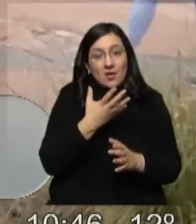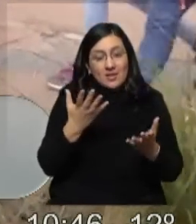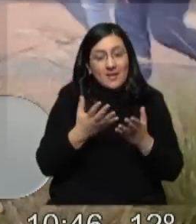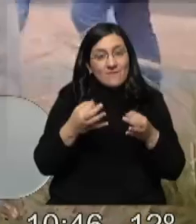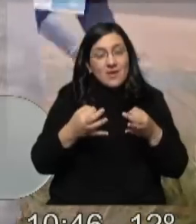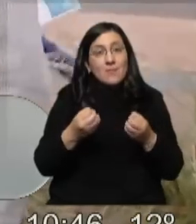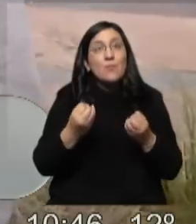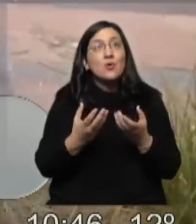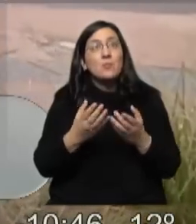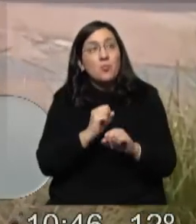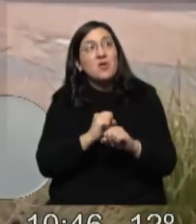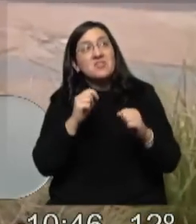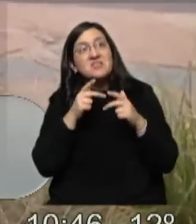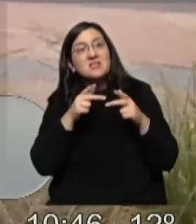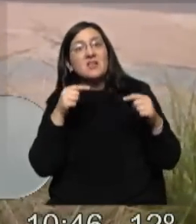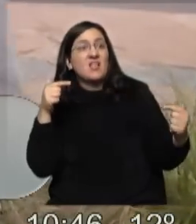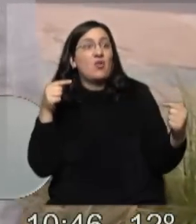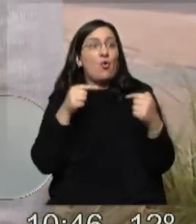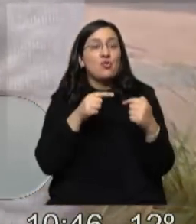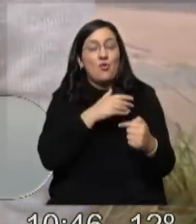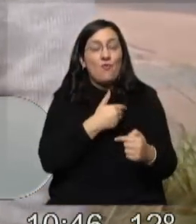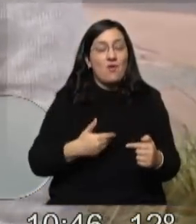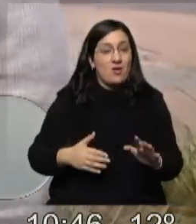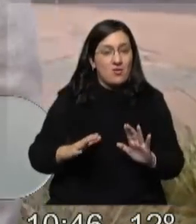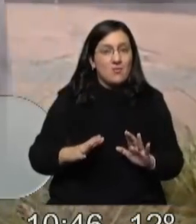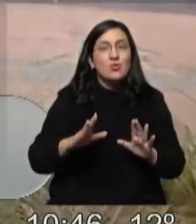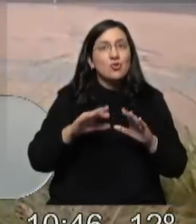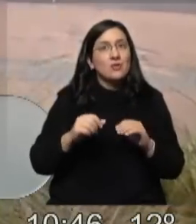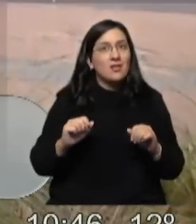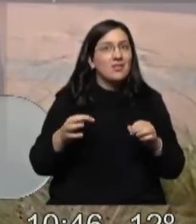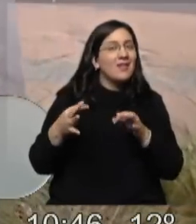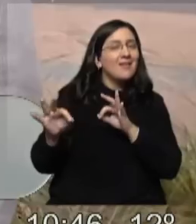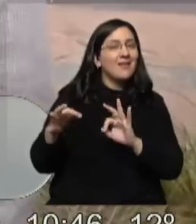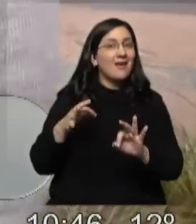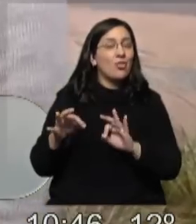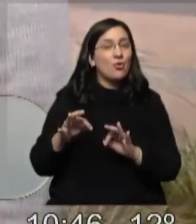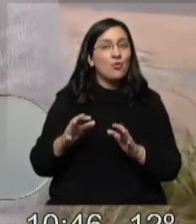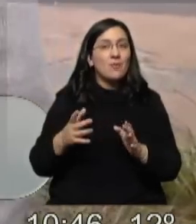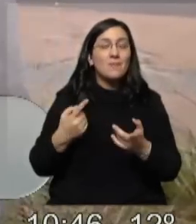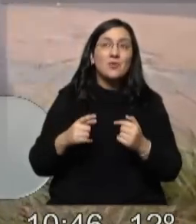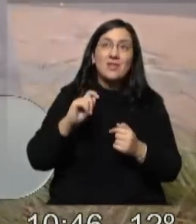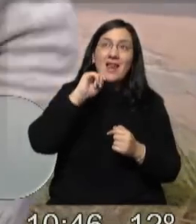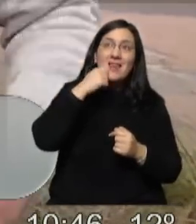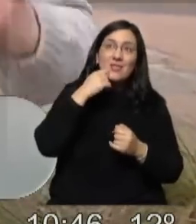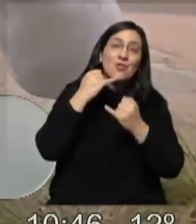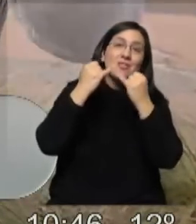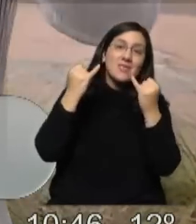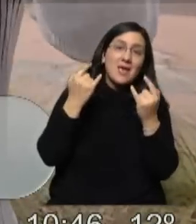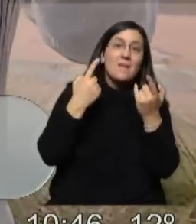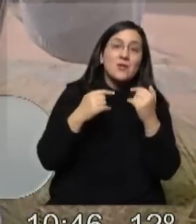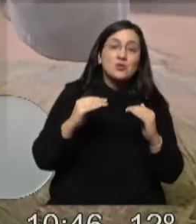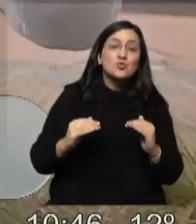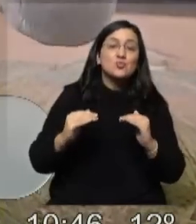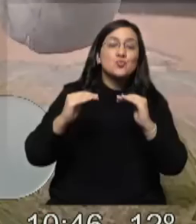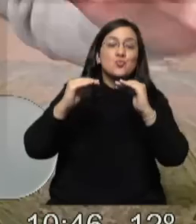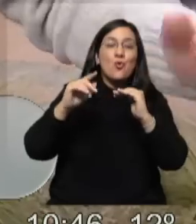porque como está todo el mundo muy susceptible con todos los comentarios, ¿no? Está quedando lindo el día, paró la lluvia, pero ya menos mal que subió el